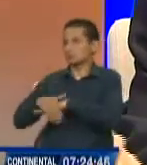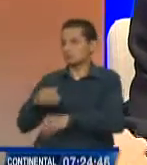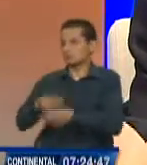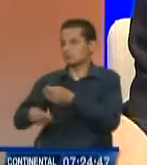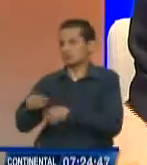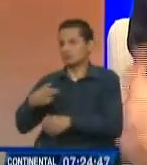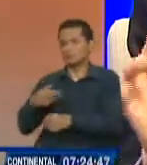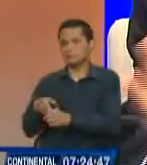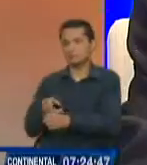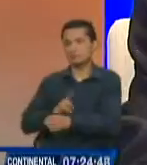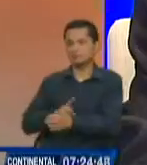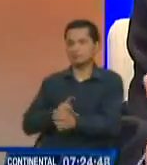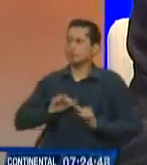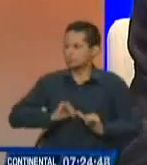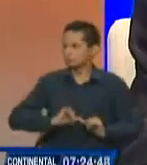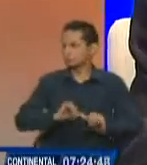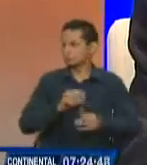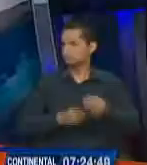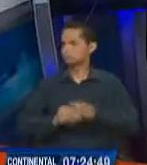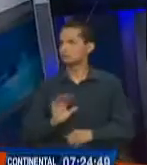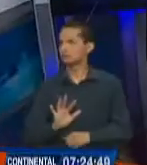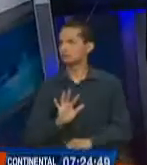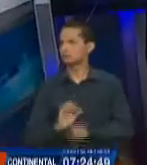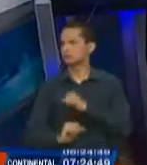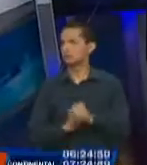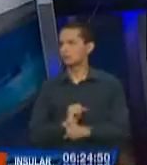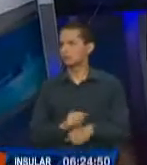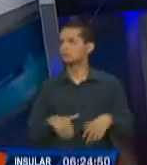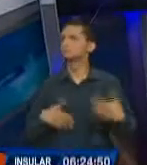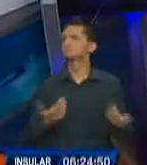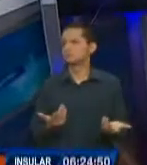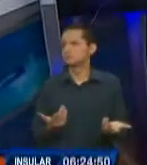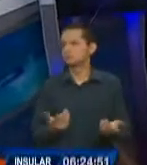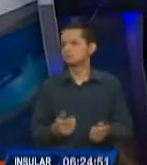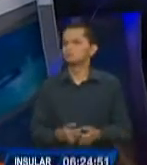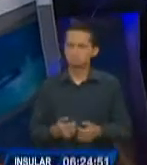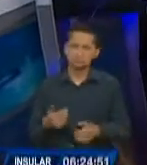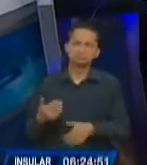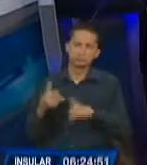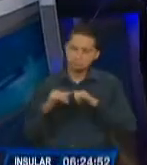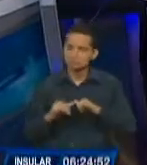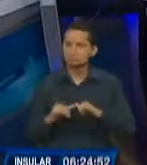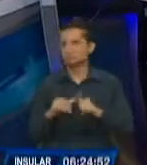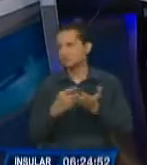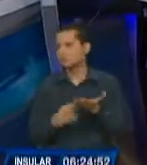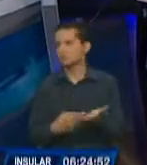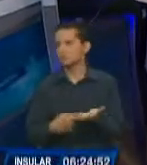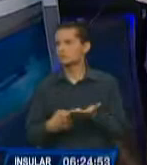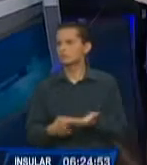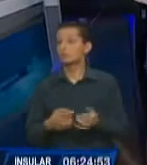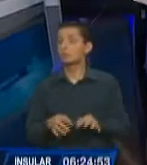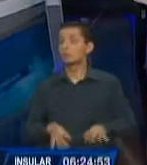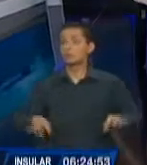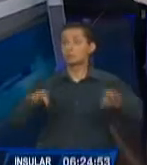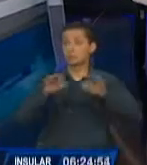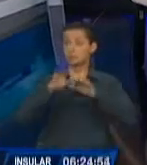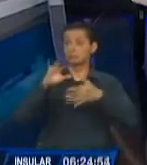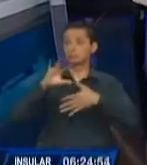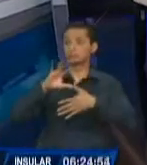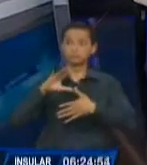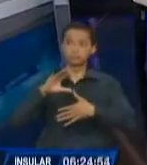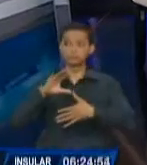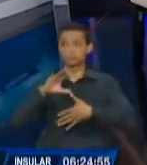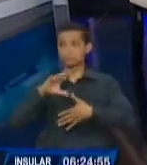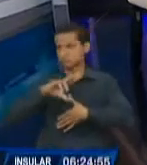por 5 años. Entonces, insisto, esto todo está bajo consideración. El mercado andino es un mercado importante para las exportaciones ecuatorianas.